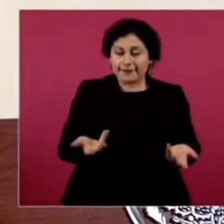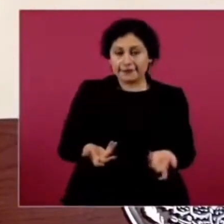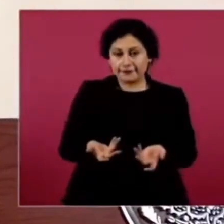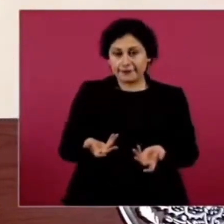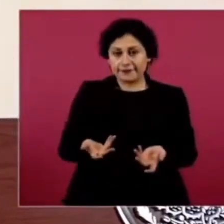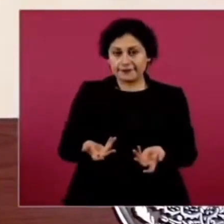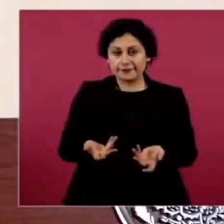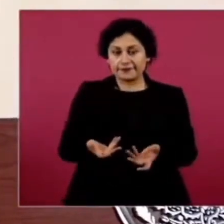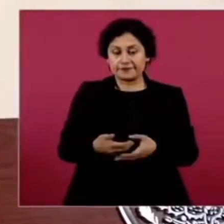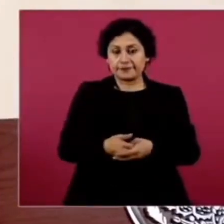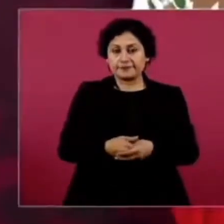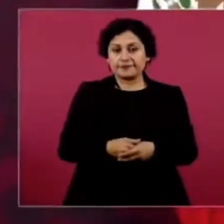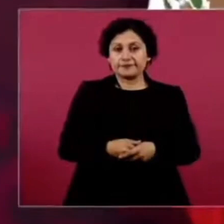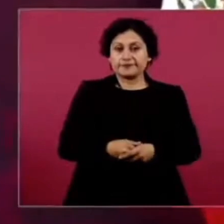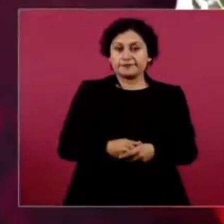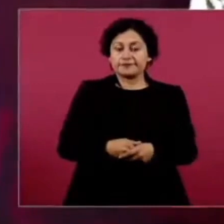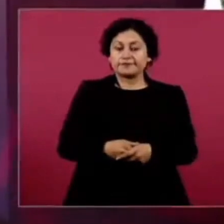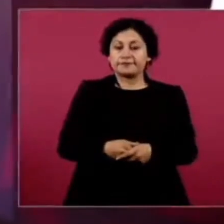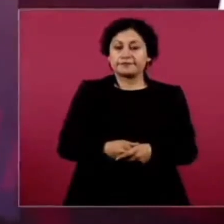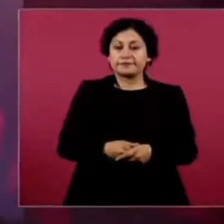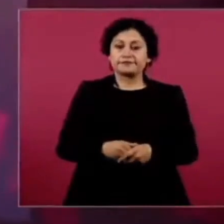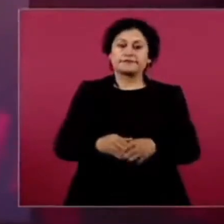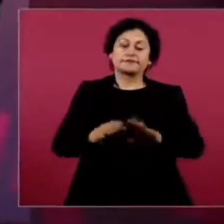Y todavía,